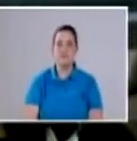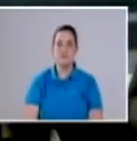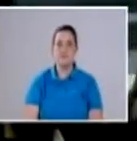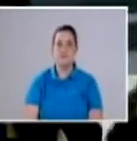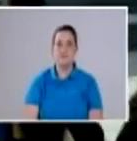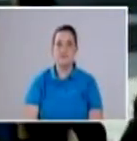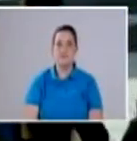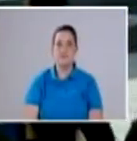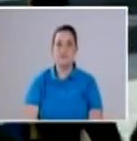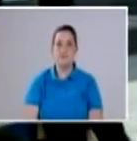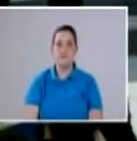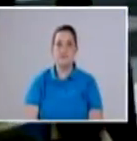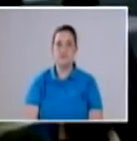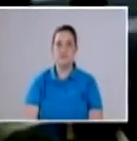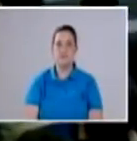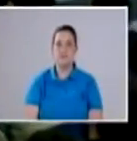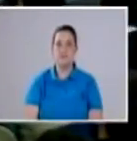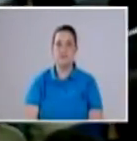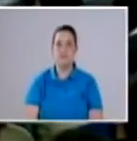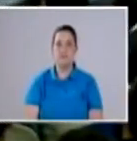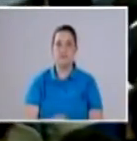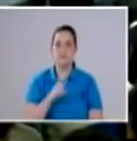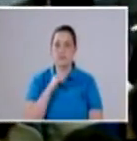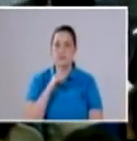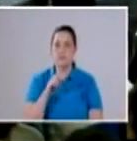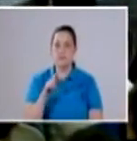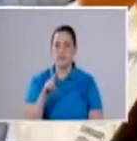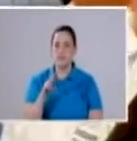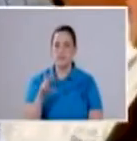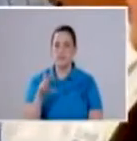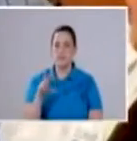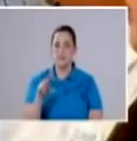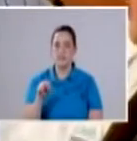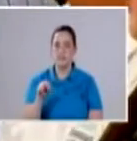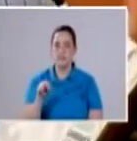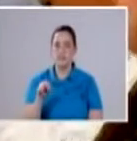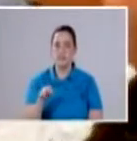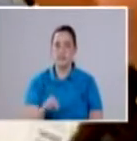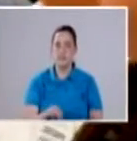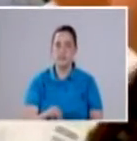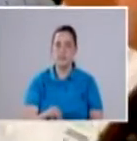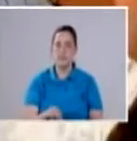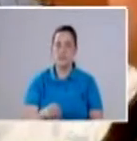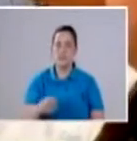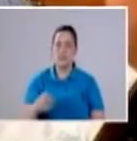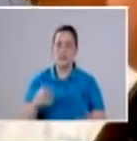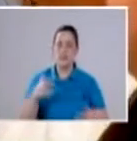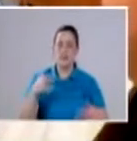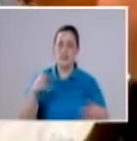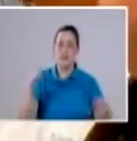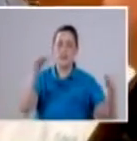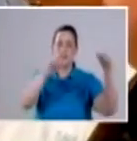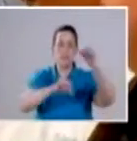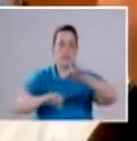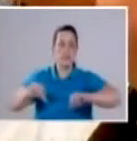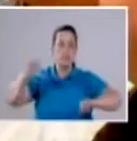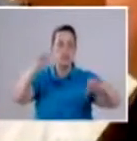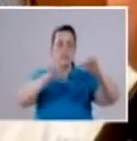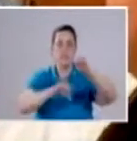Según lo que dice ahí mismo, sería no enredarse en los negocios de esta vida, sería una forma de agradar al